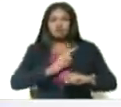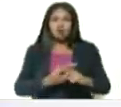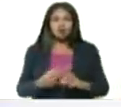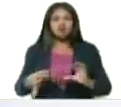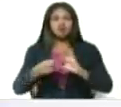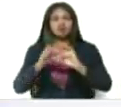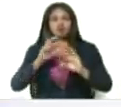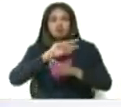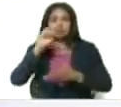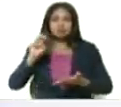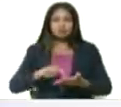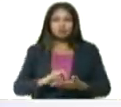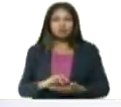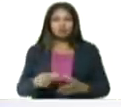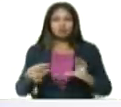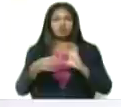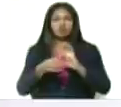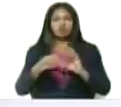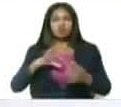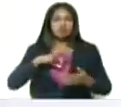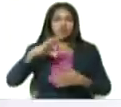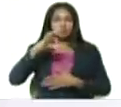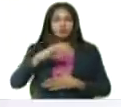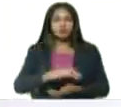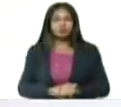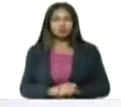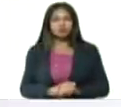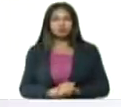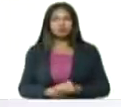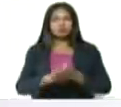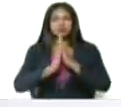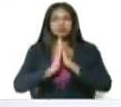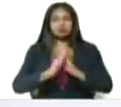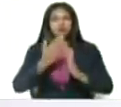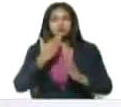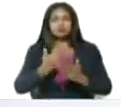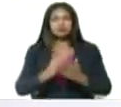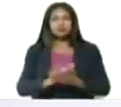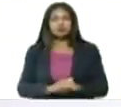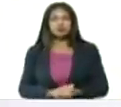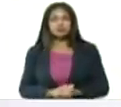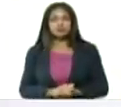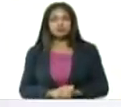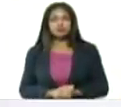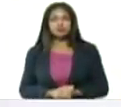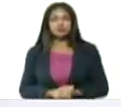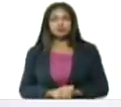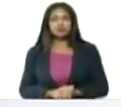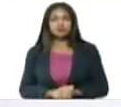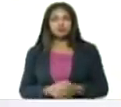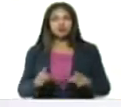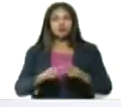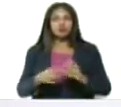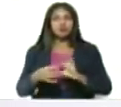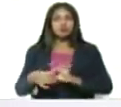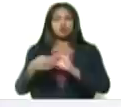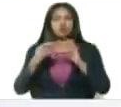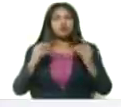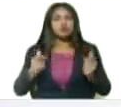nacional, unión espiritual, en la oración, unión en la oración, unión en la